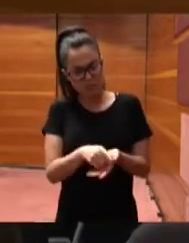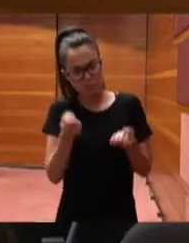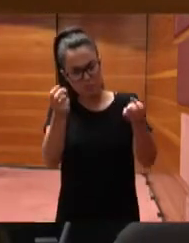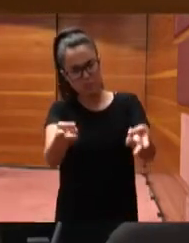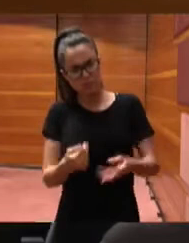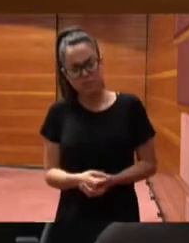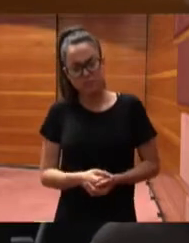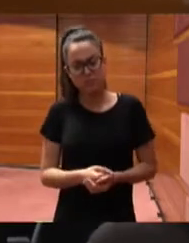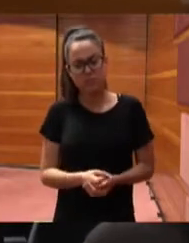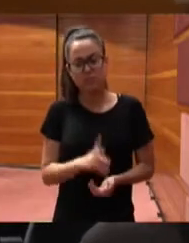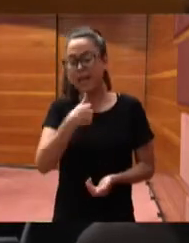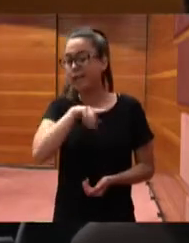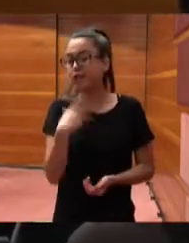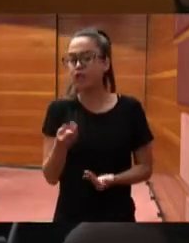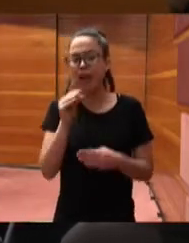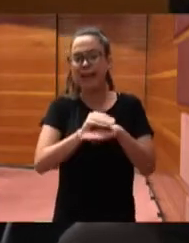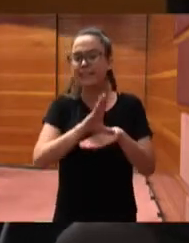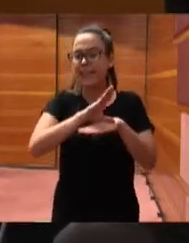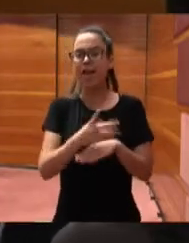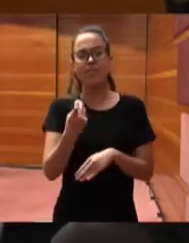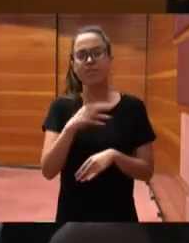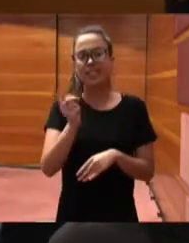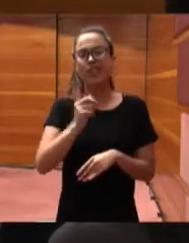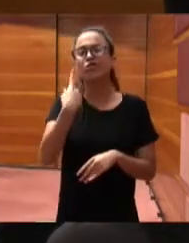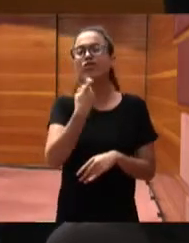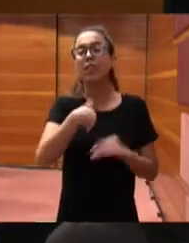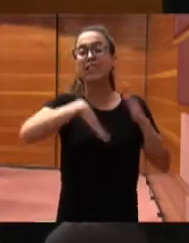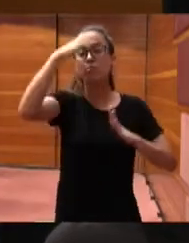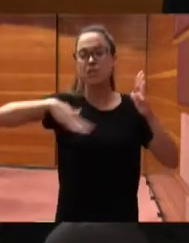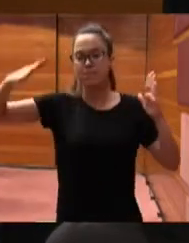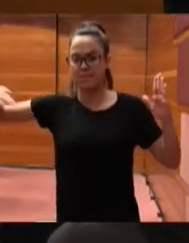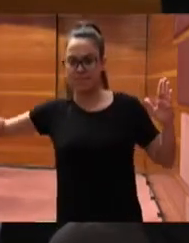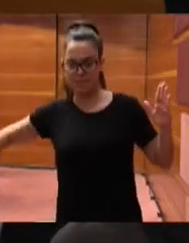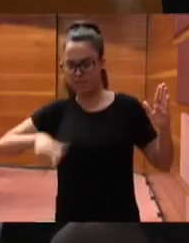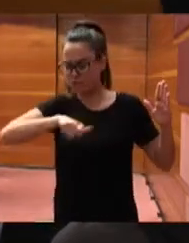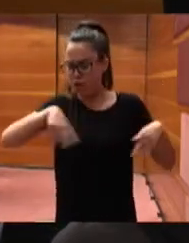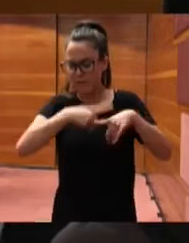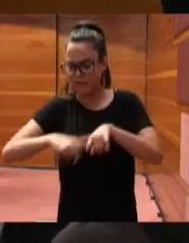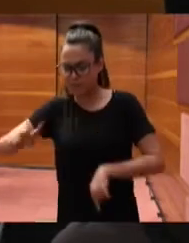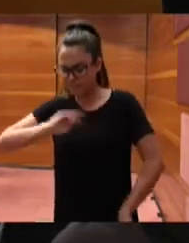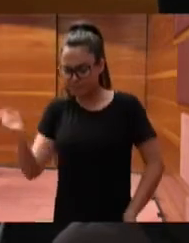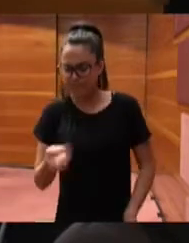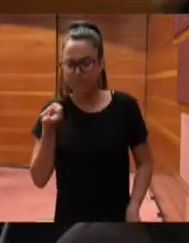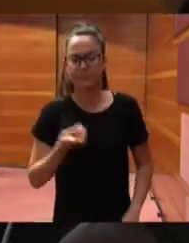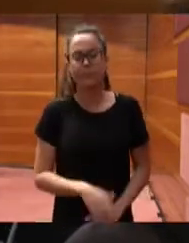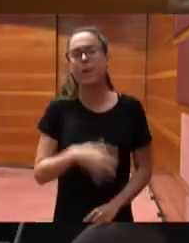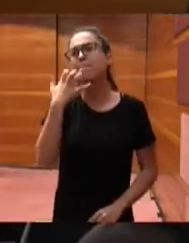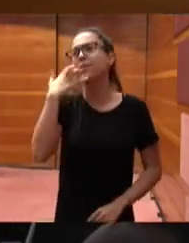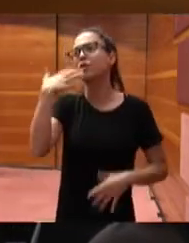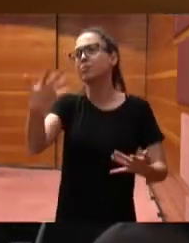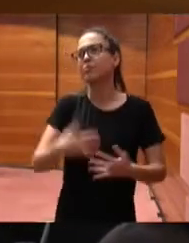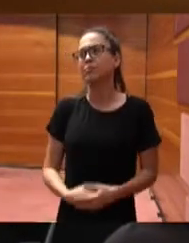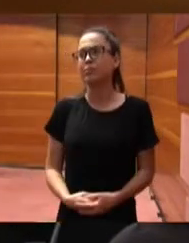participativo, ¿qué necesitamos en lugar de cantidad? Diversidad. ¿Qué es diversidad? Vamos, por ejemplo, a construir un